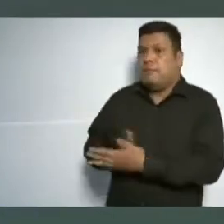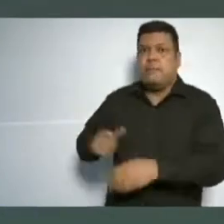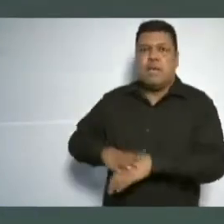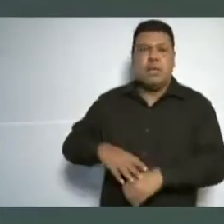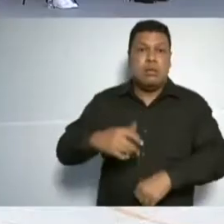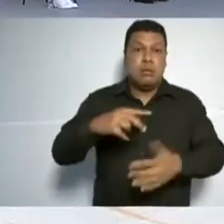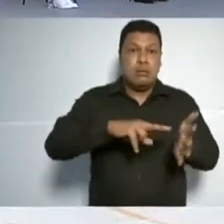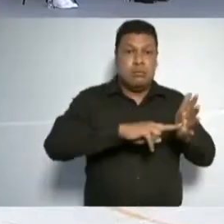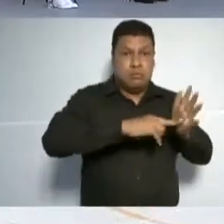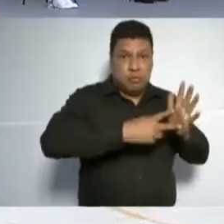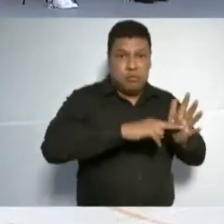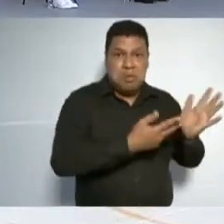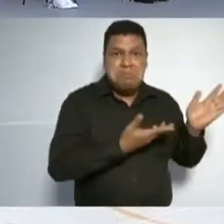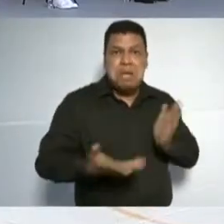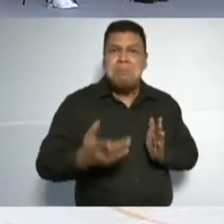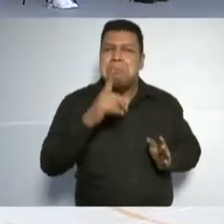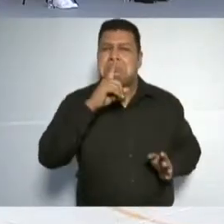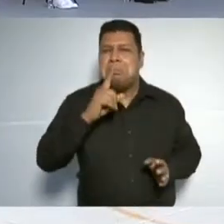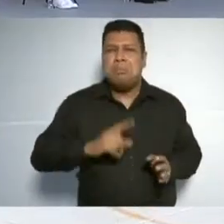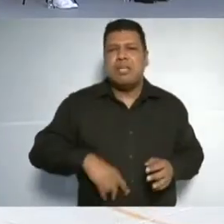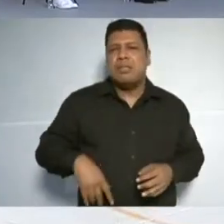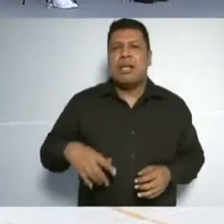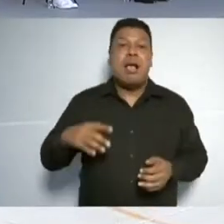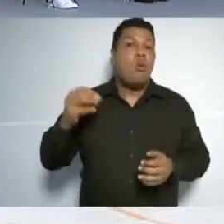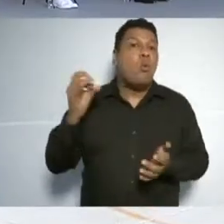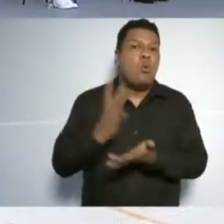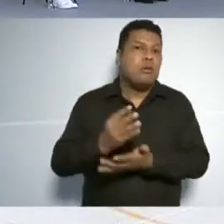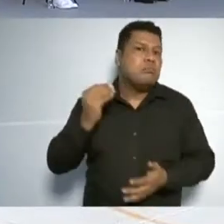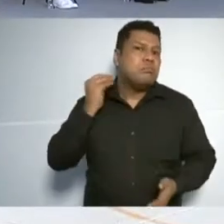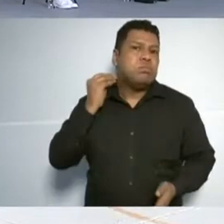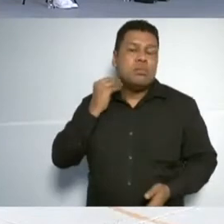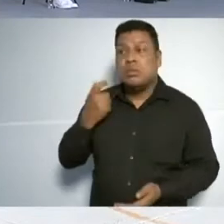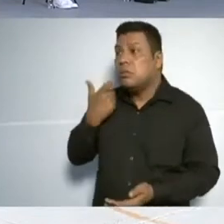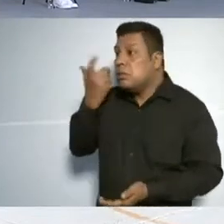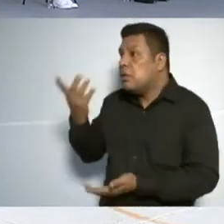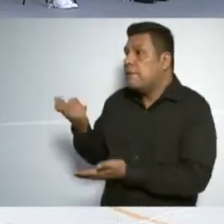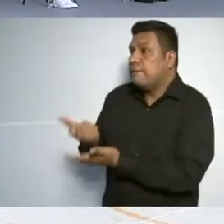Y en una de esas quedaba tirada la obra, como